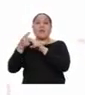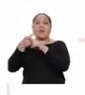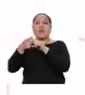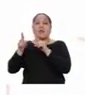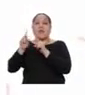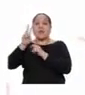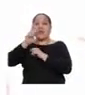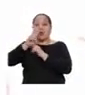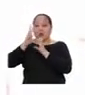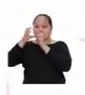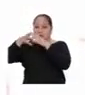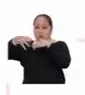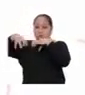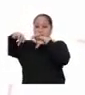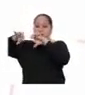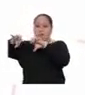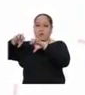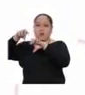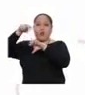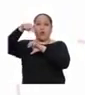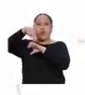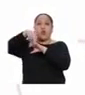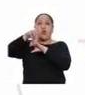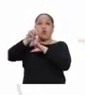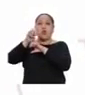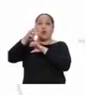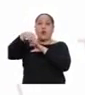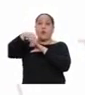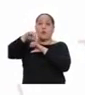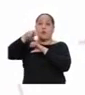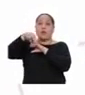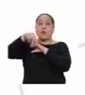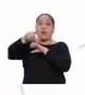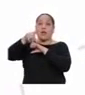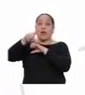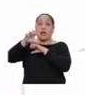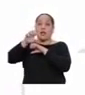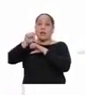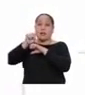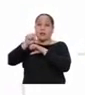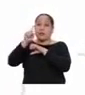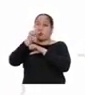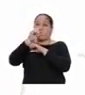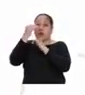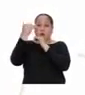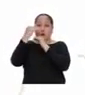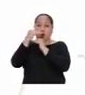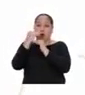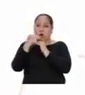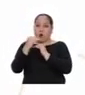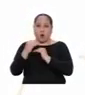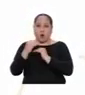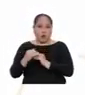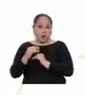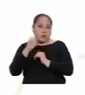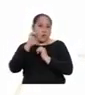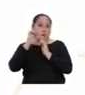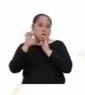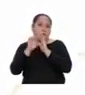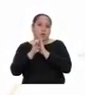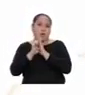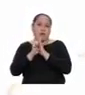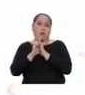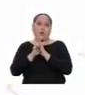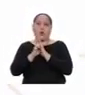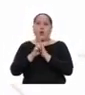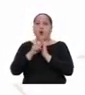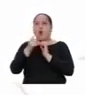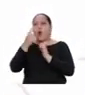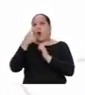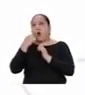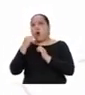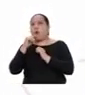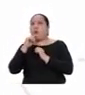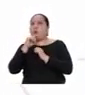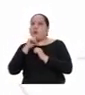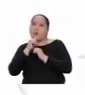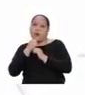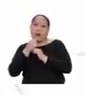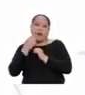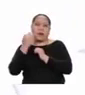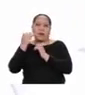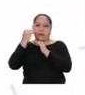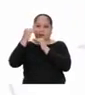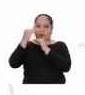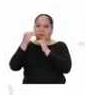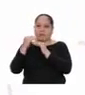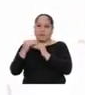dos tipos. Nominales, que no admiten un criterio de orden. Por ejemplo, género, masculino